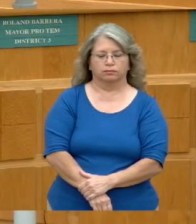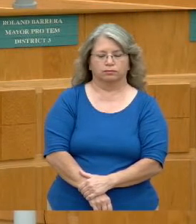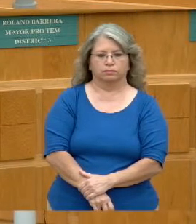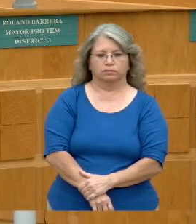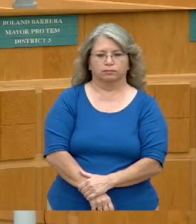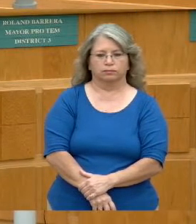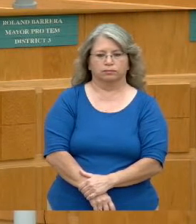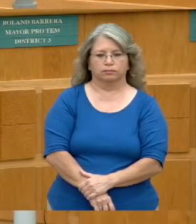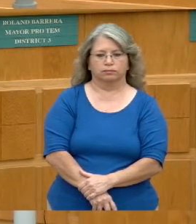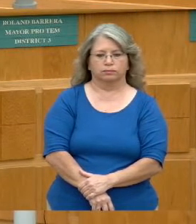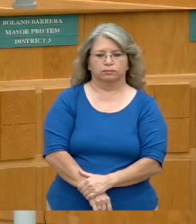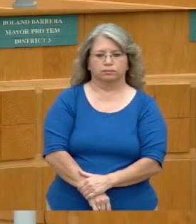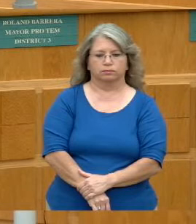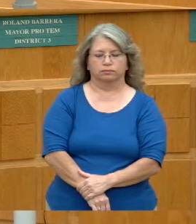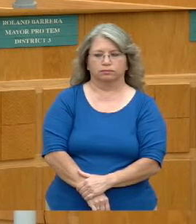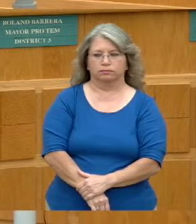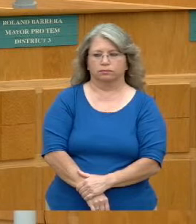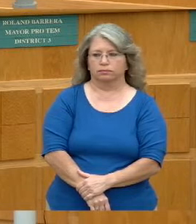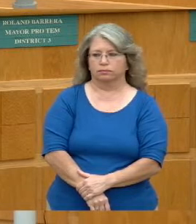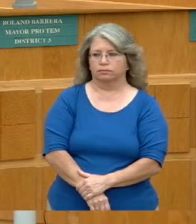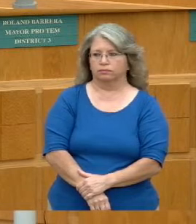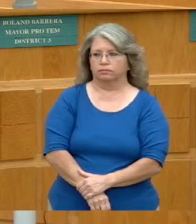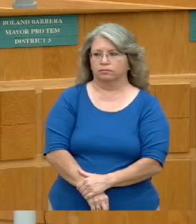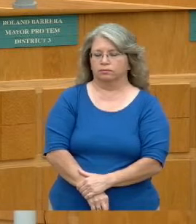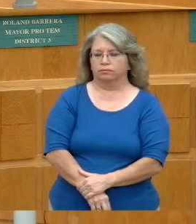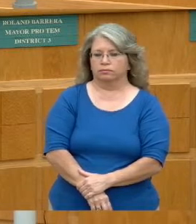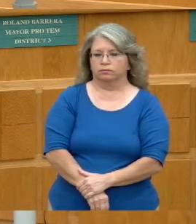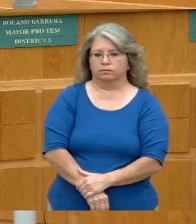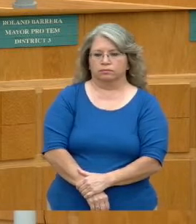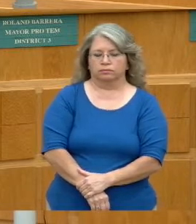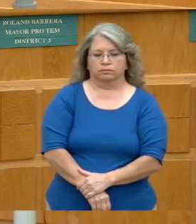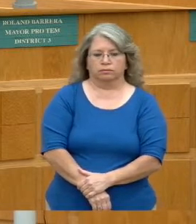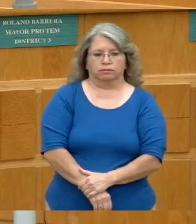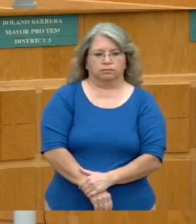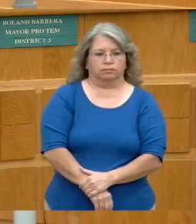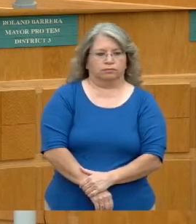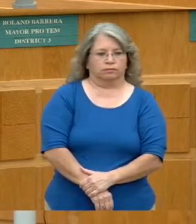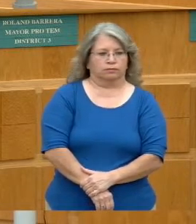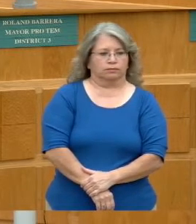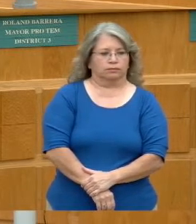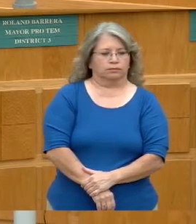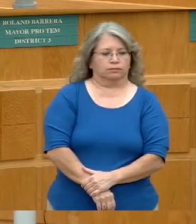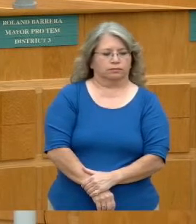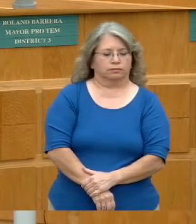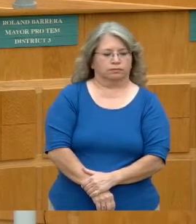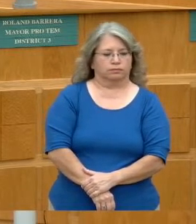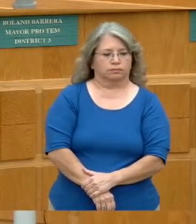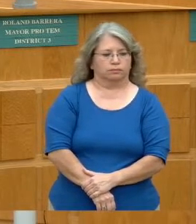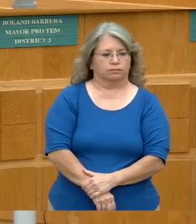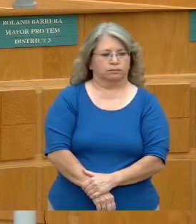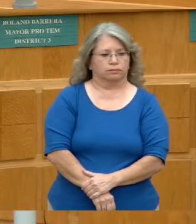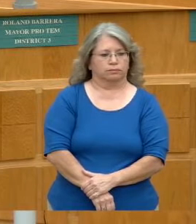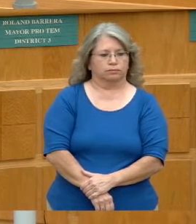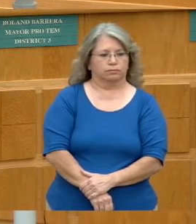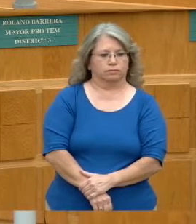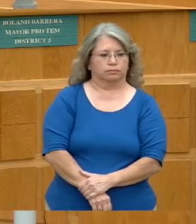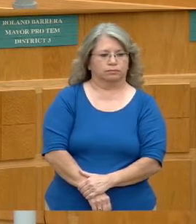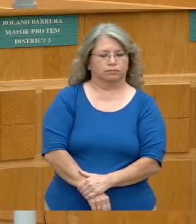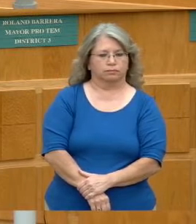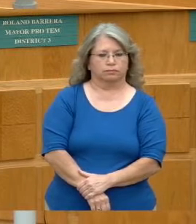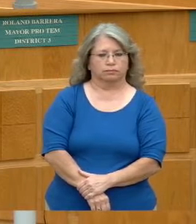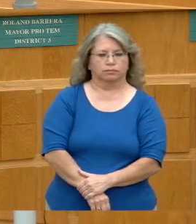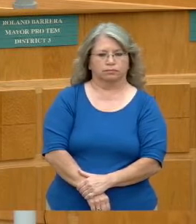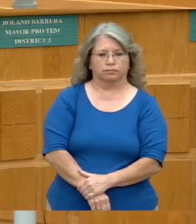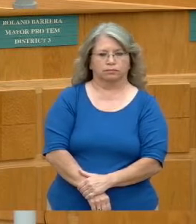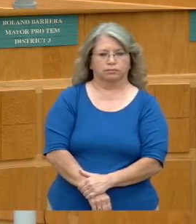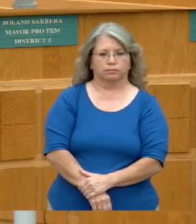siendo entregadas para las personas más necesitadas a través de mi fundación. Les recuerdo que solo tendremos una conferencia los días miércoles y la